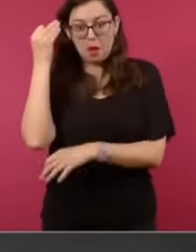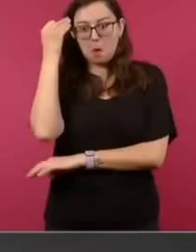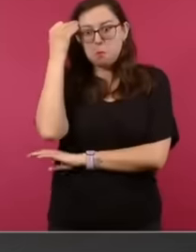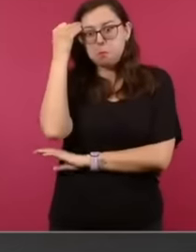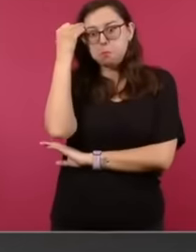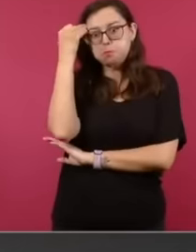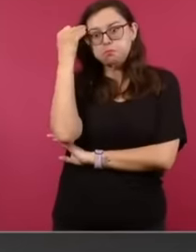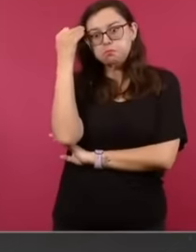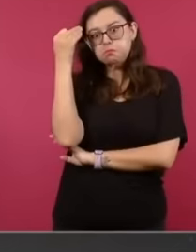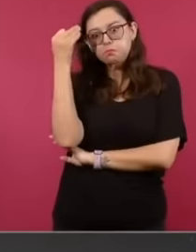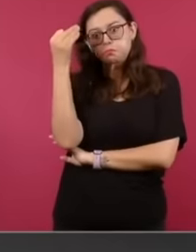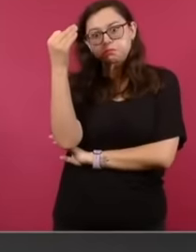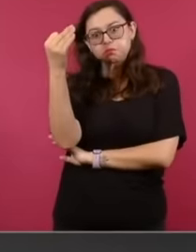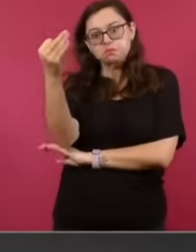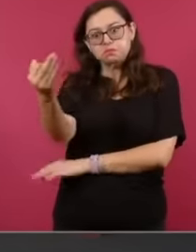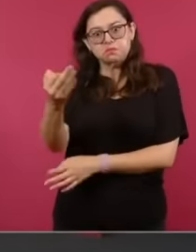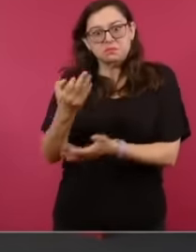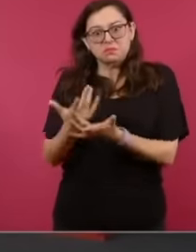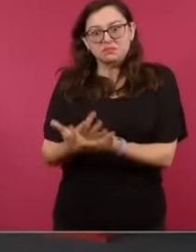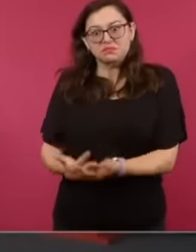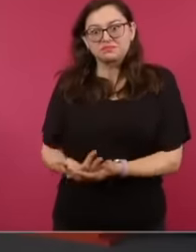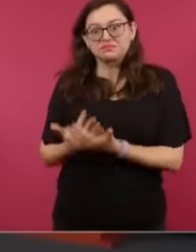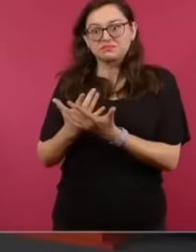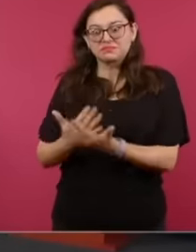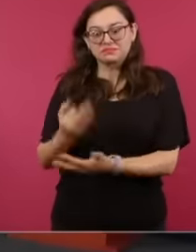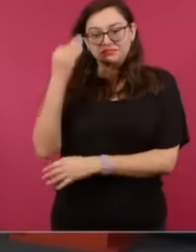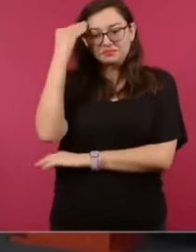recibiendo de información.